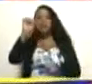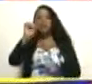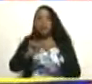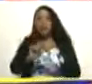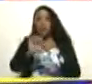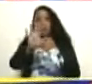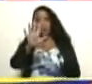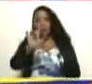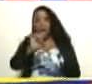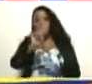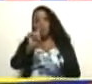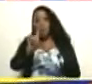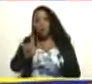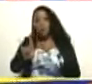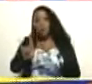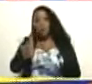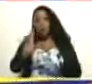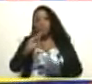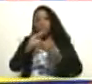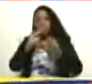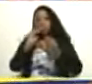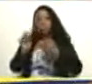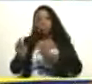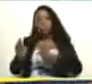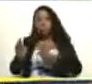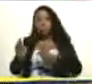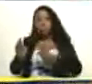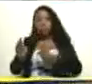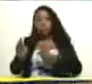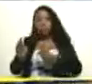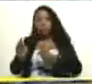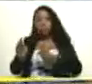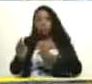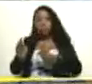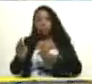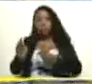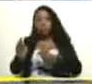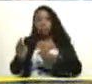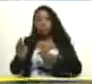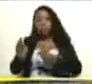5 preguntas que le fueron planteados en el referendo consultivo.